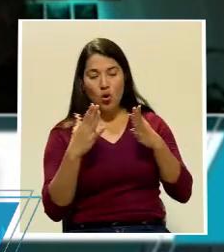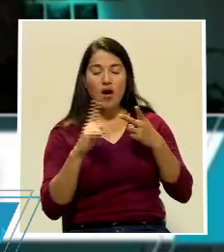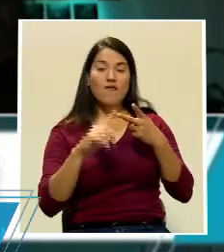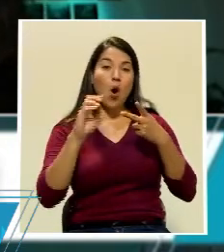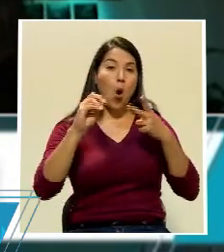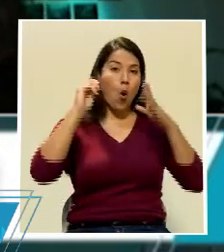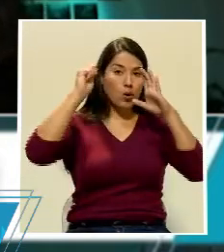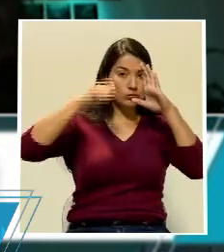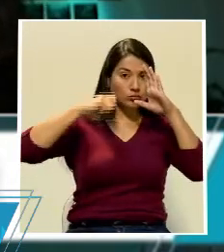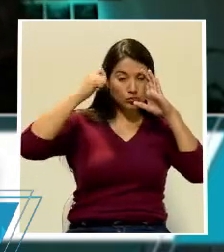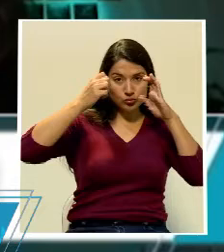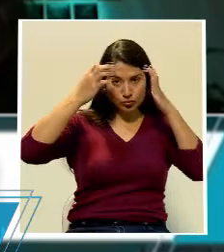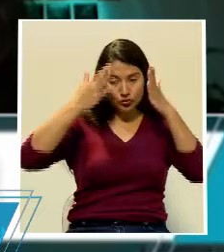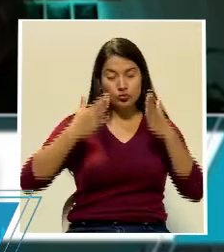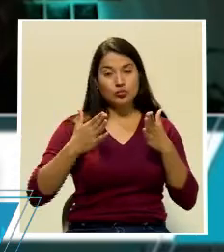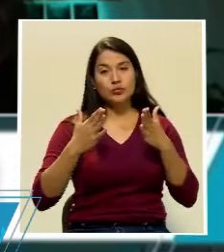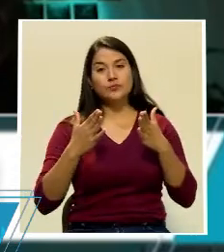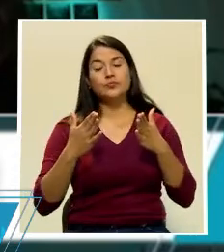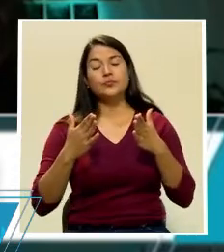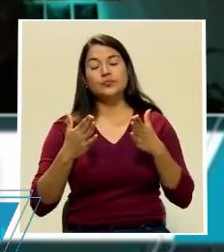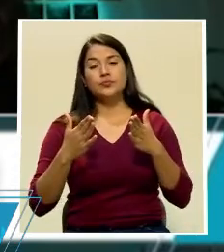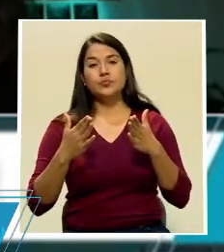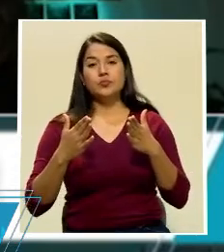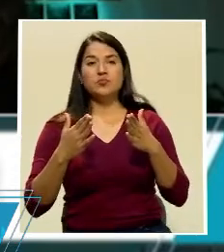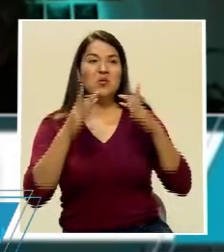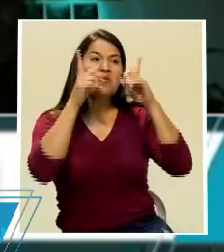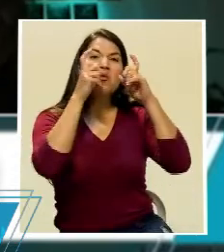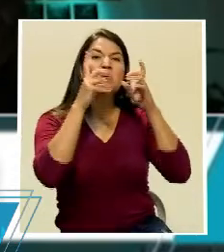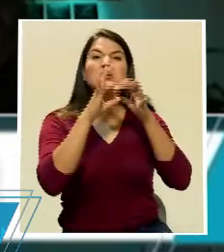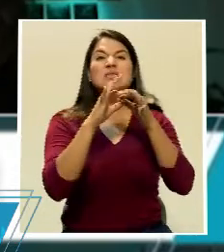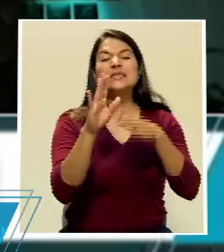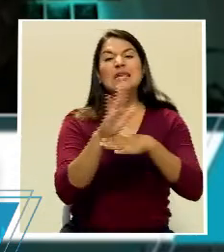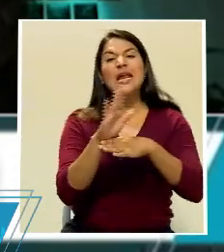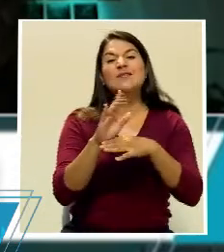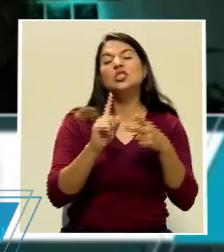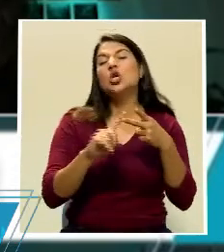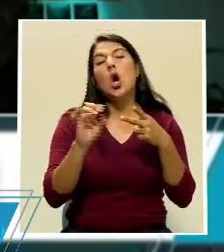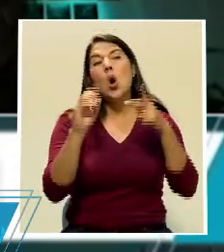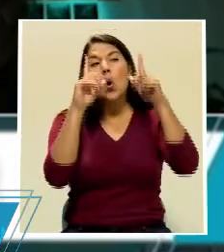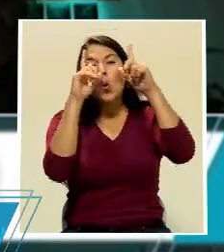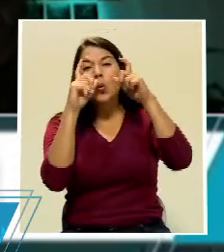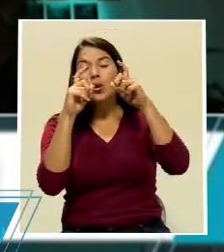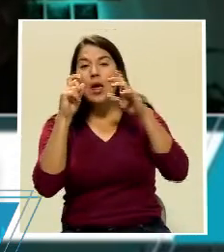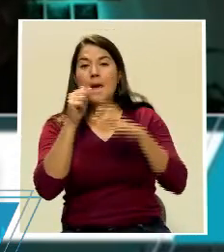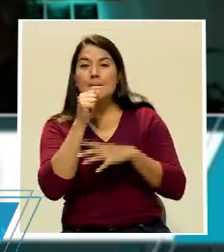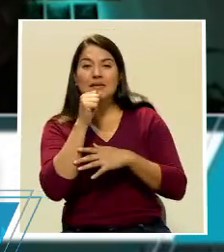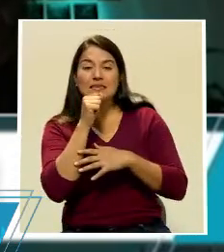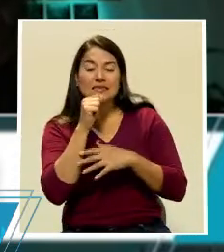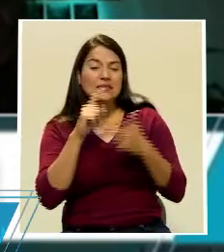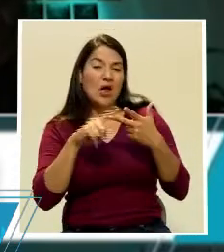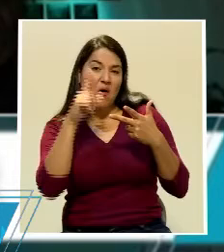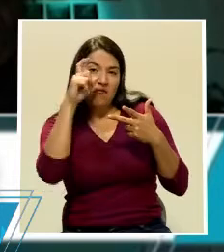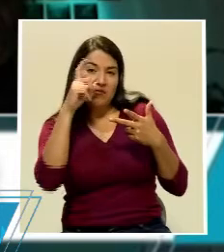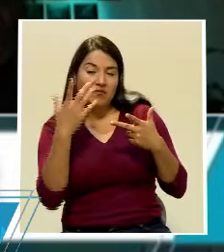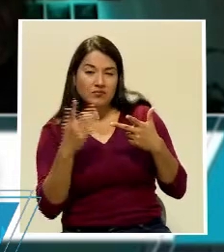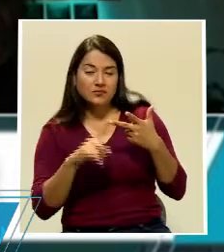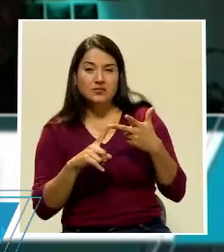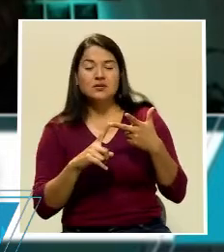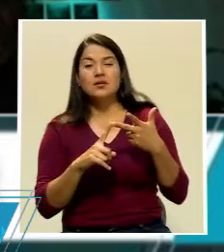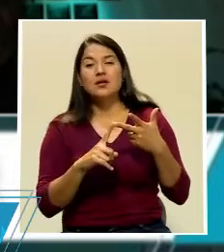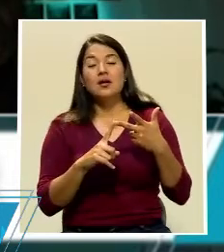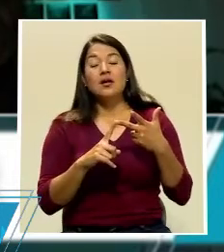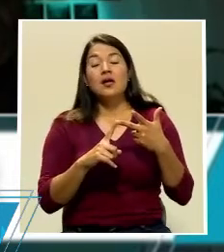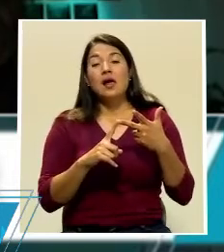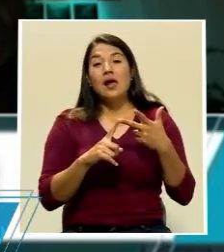camarógrafo de televisión, en periodismo, o un fotógrafo, una fotógrafa. El